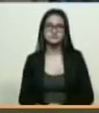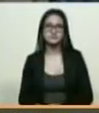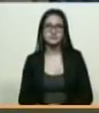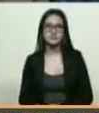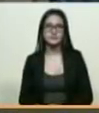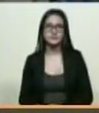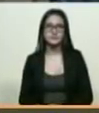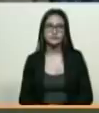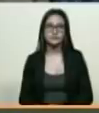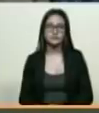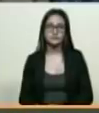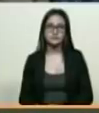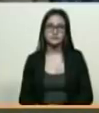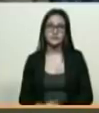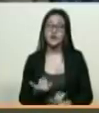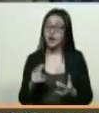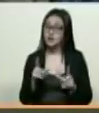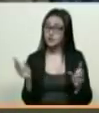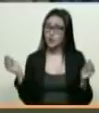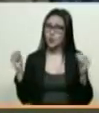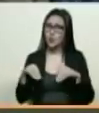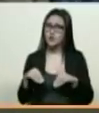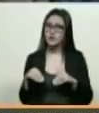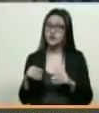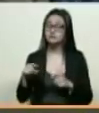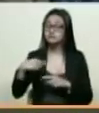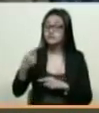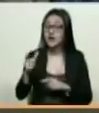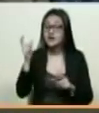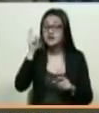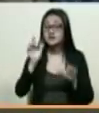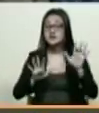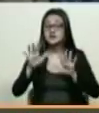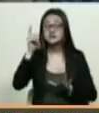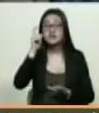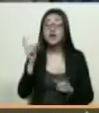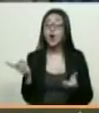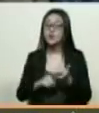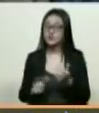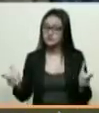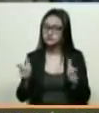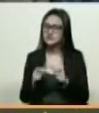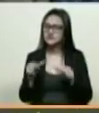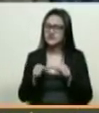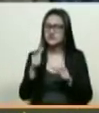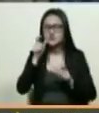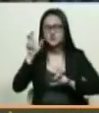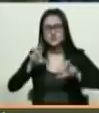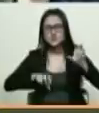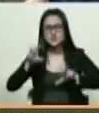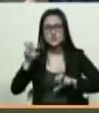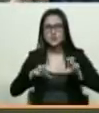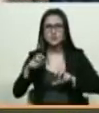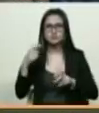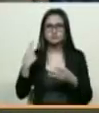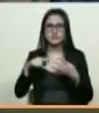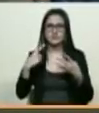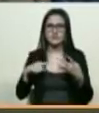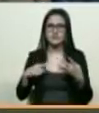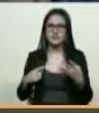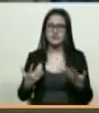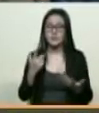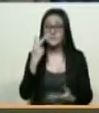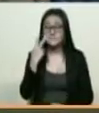Luis. Hemos acordado también dentro de 15 días volvernos a reunir para hacerle seguimiento a varias cosas que quedaron